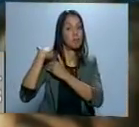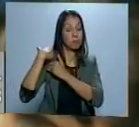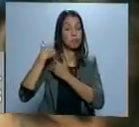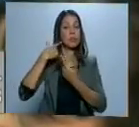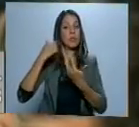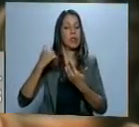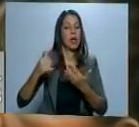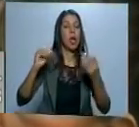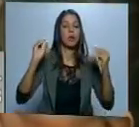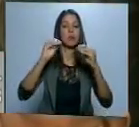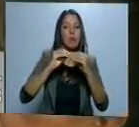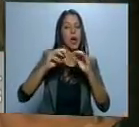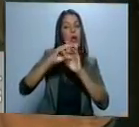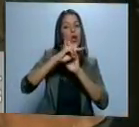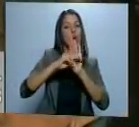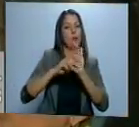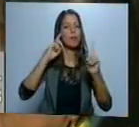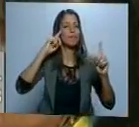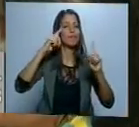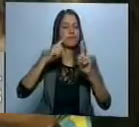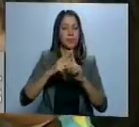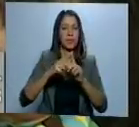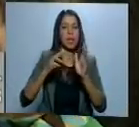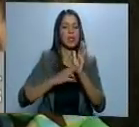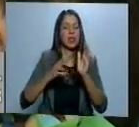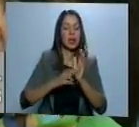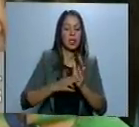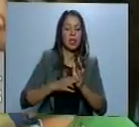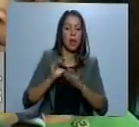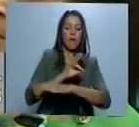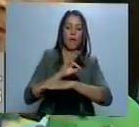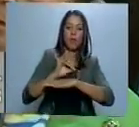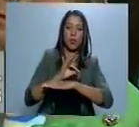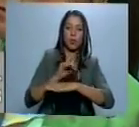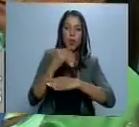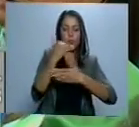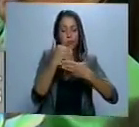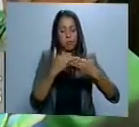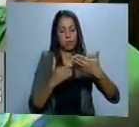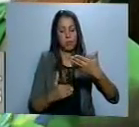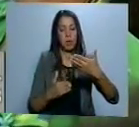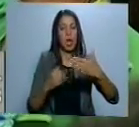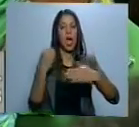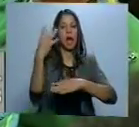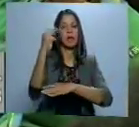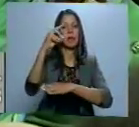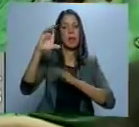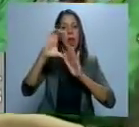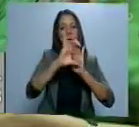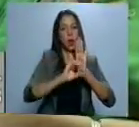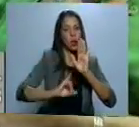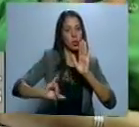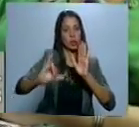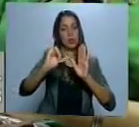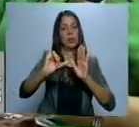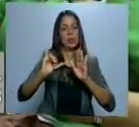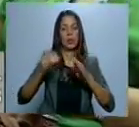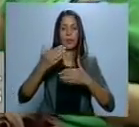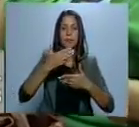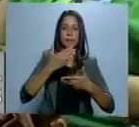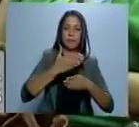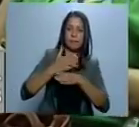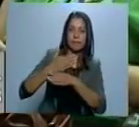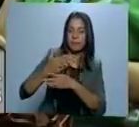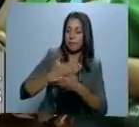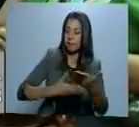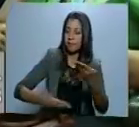establecidos en las normas para garantizar el pleno funcionamiento institucional de la Asamblea Nacional Constituyente en armonía con